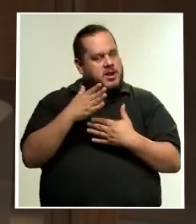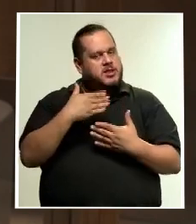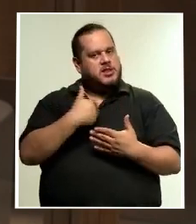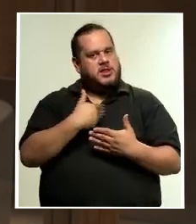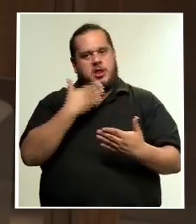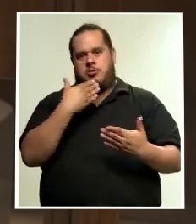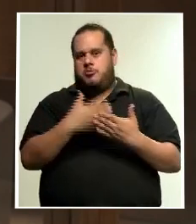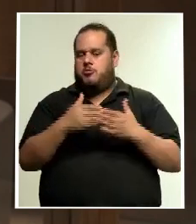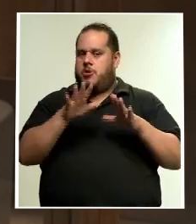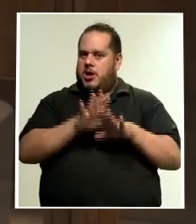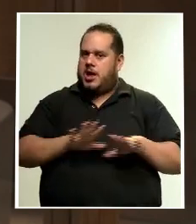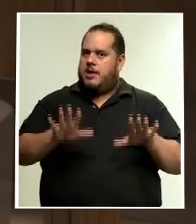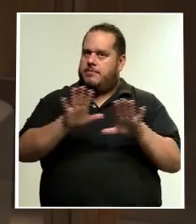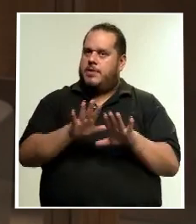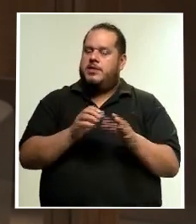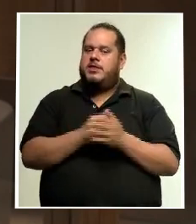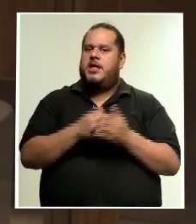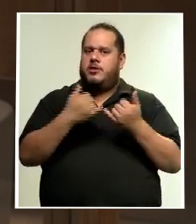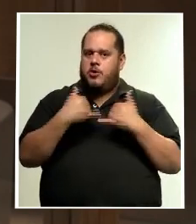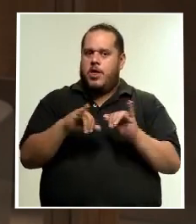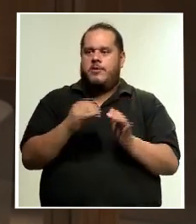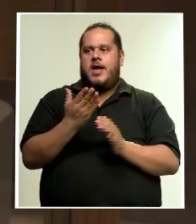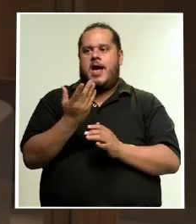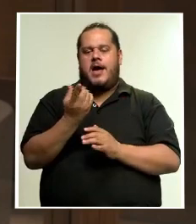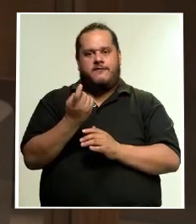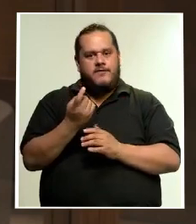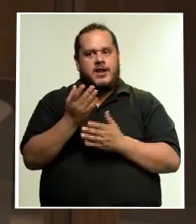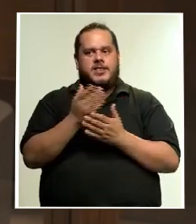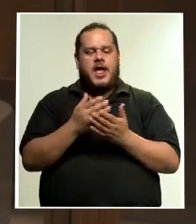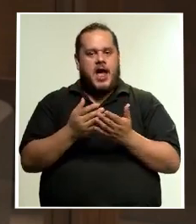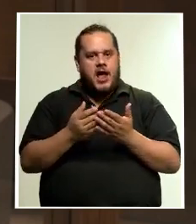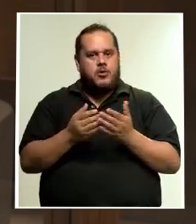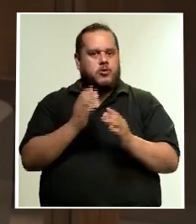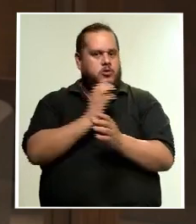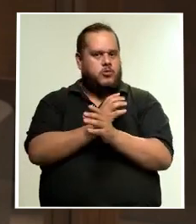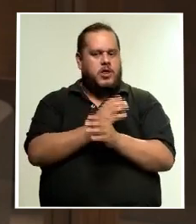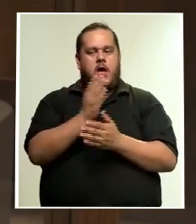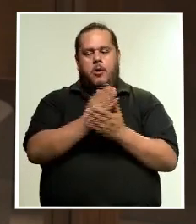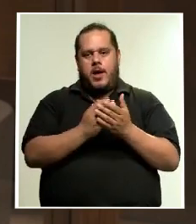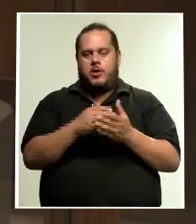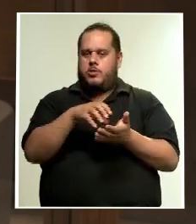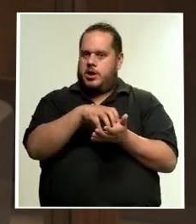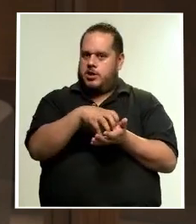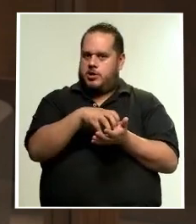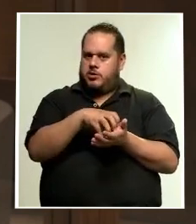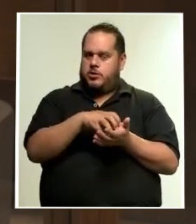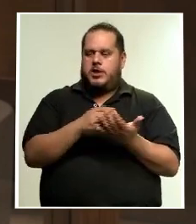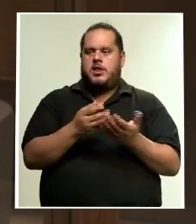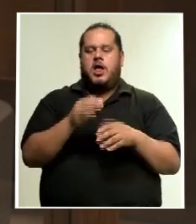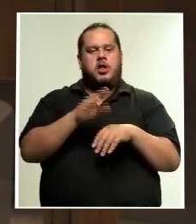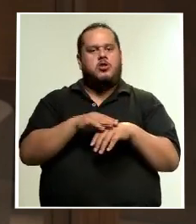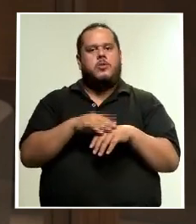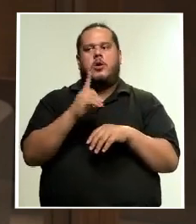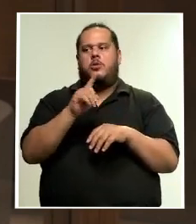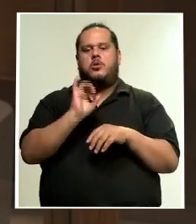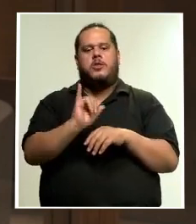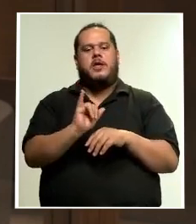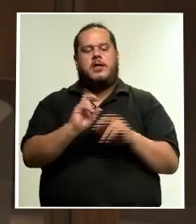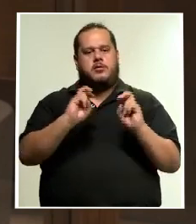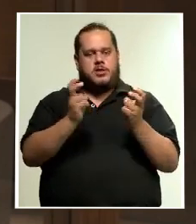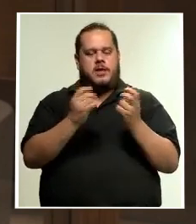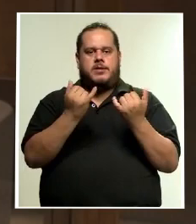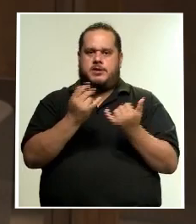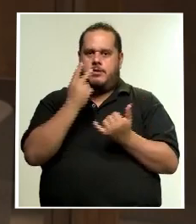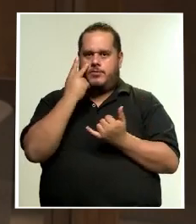ambiente. Todavía quedan algunas reservas y bastantes dudas también en cuanto a uno de estos temas que ya vamos a